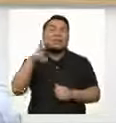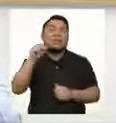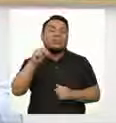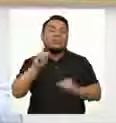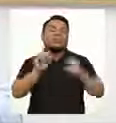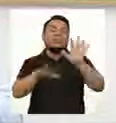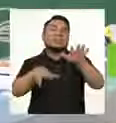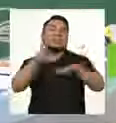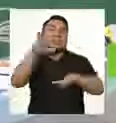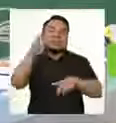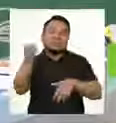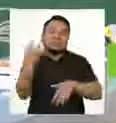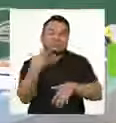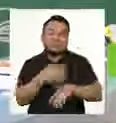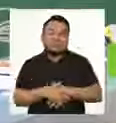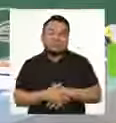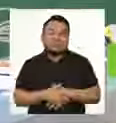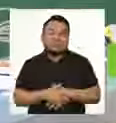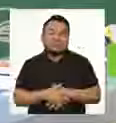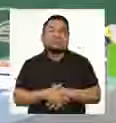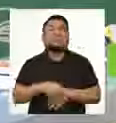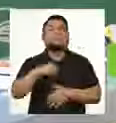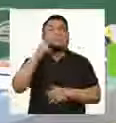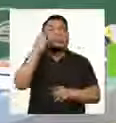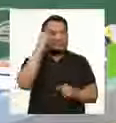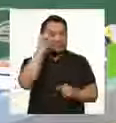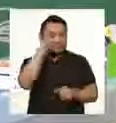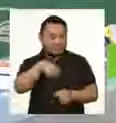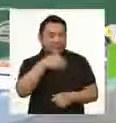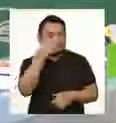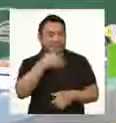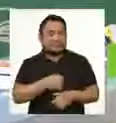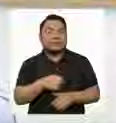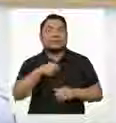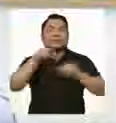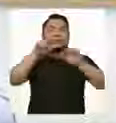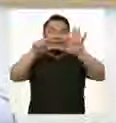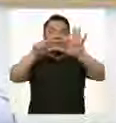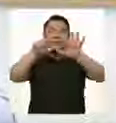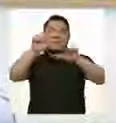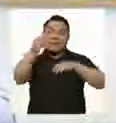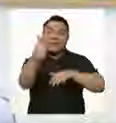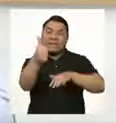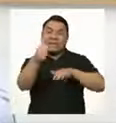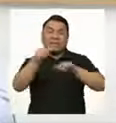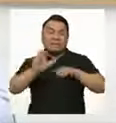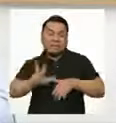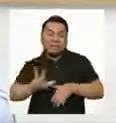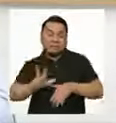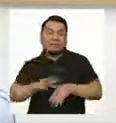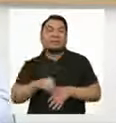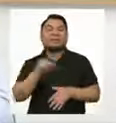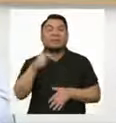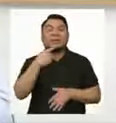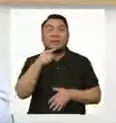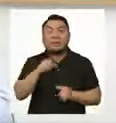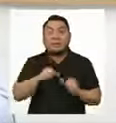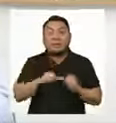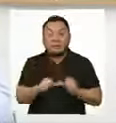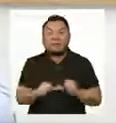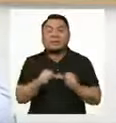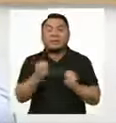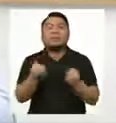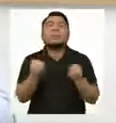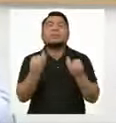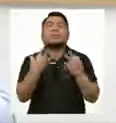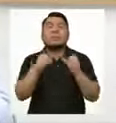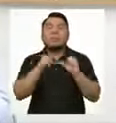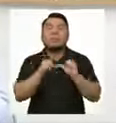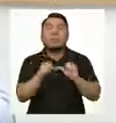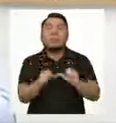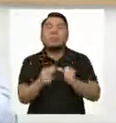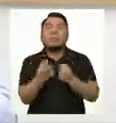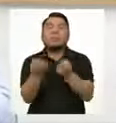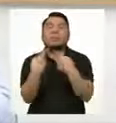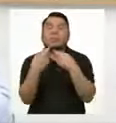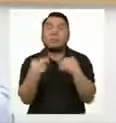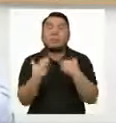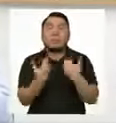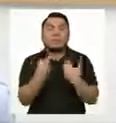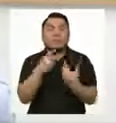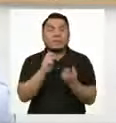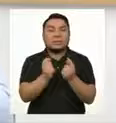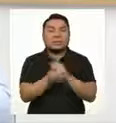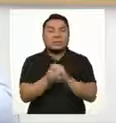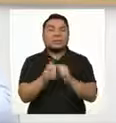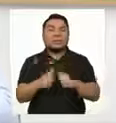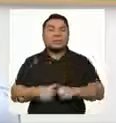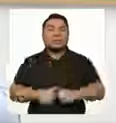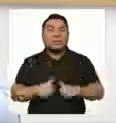13 rayitas. Así es, 7, 10 y 13. Sabemos que el valor de las frecuencias absolutas para cada criterio de la variable lleva